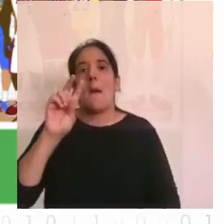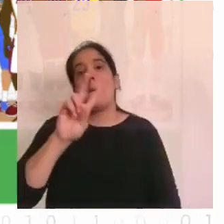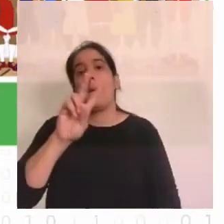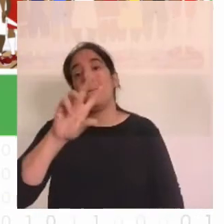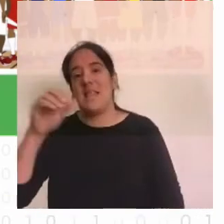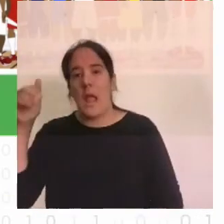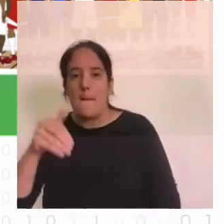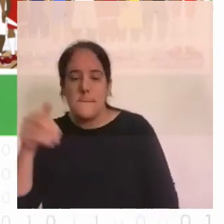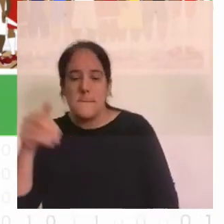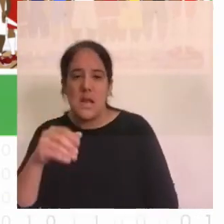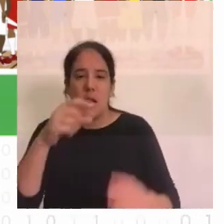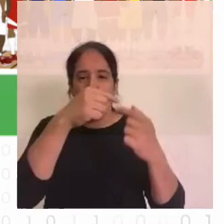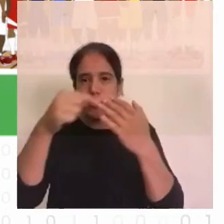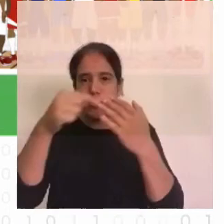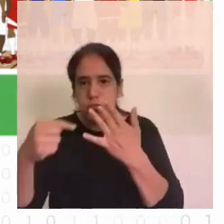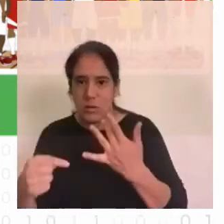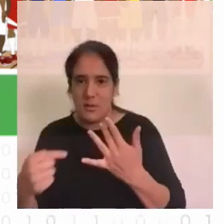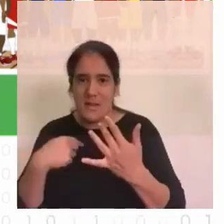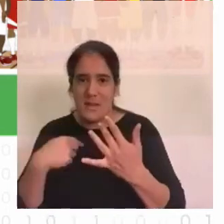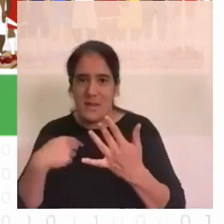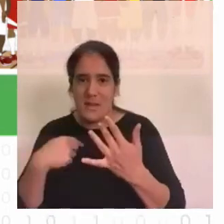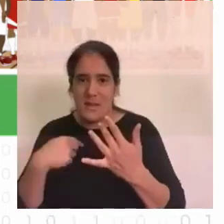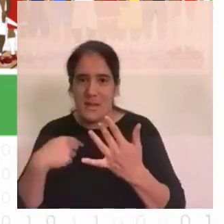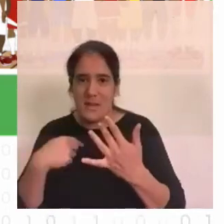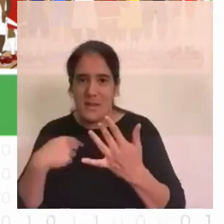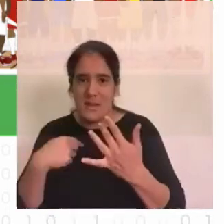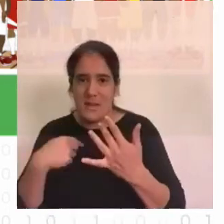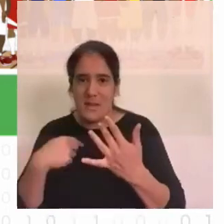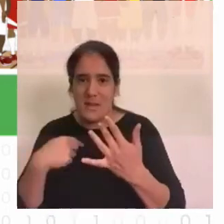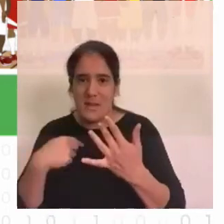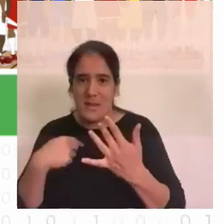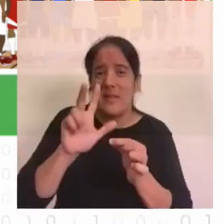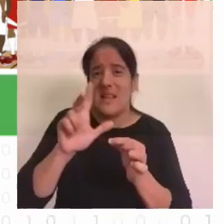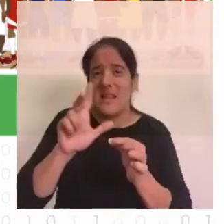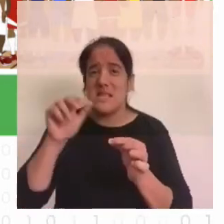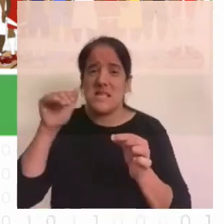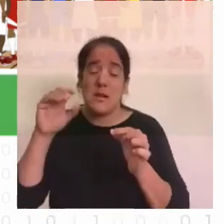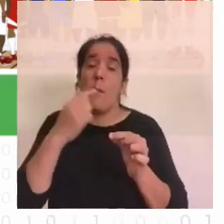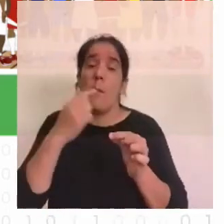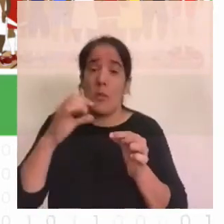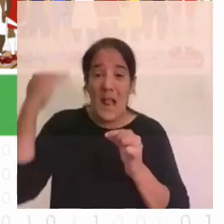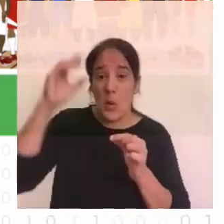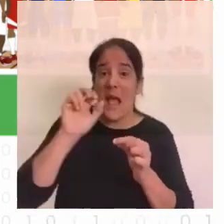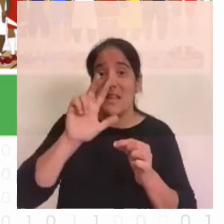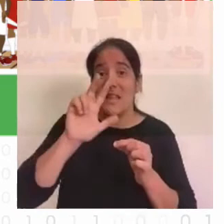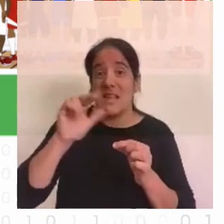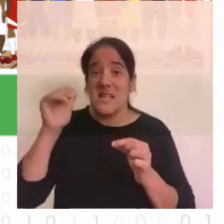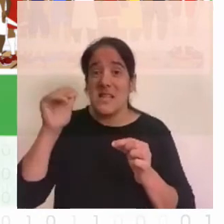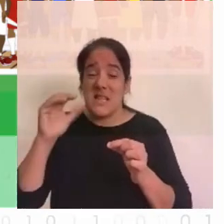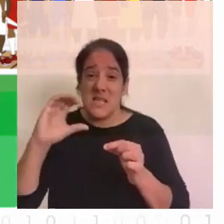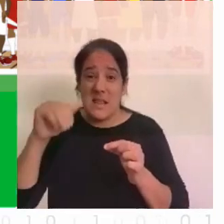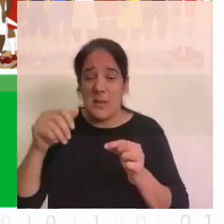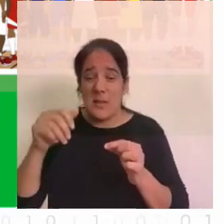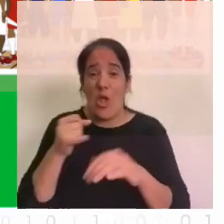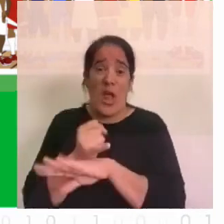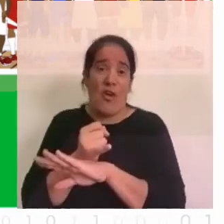centímetros a la predicción de la edad. O sea que lograron mejorar eso, la predicción victoriana, que era decir, bueno, promedia a los padres y más o menos vas a saber